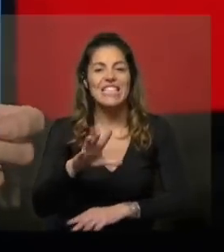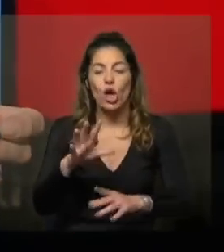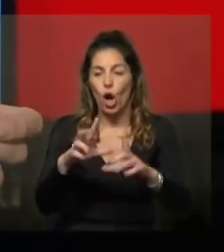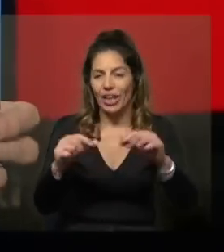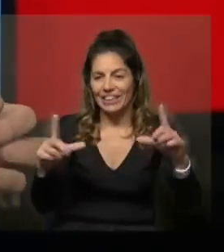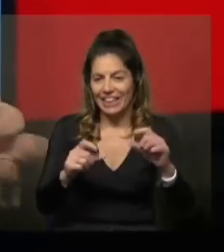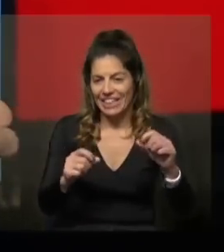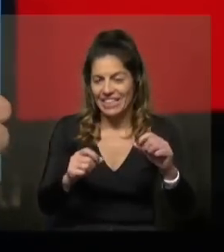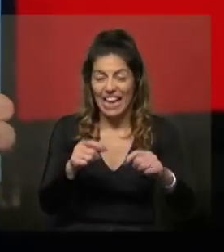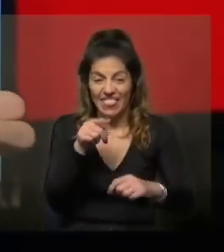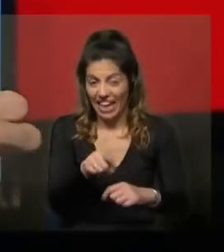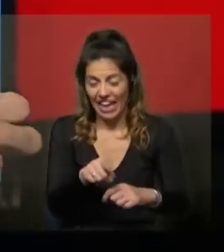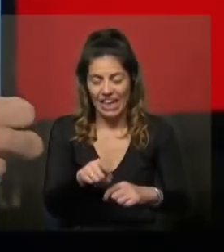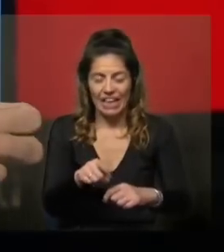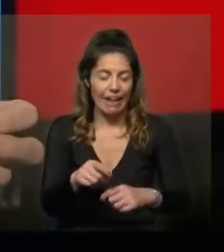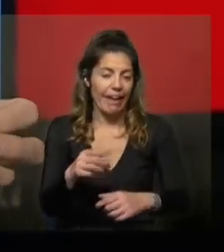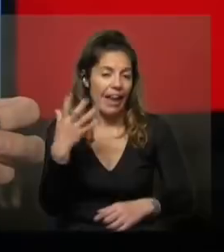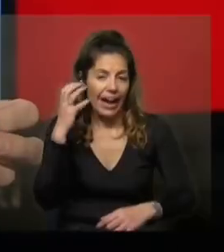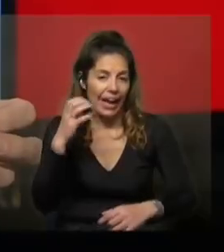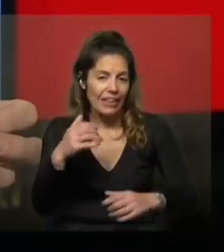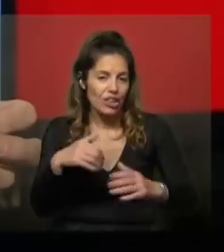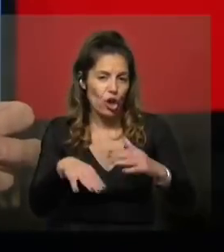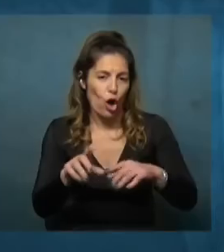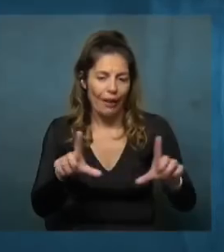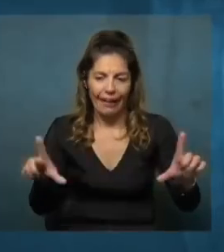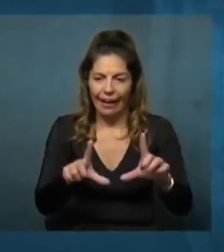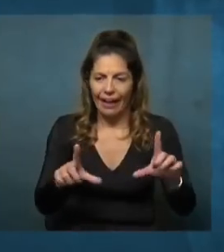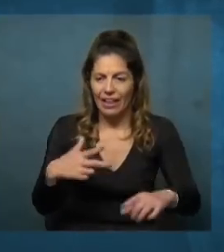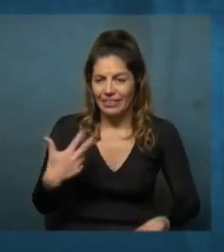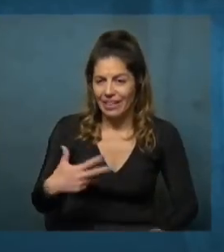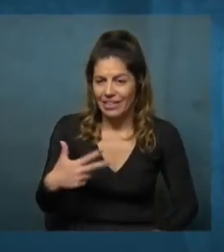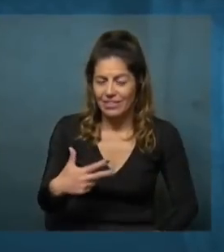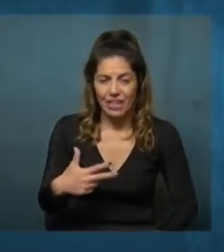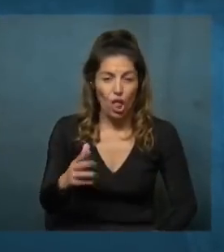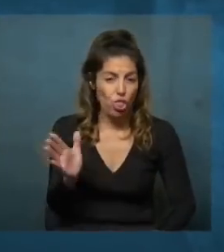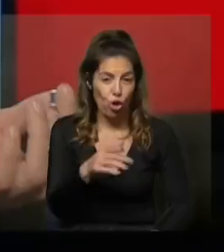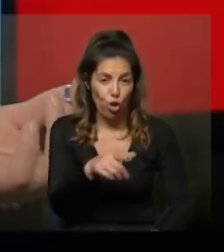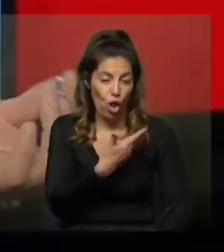escuchada el diario más leído el canal más visto Canal 13 nosotros